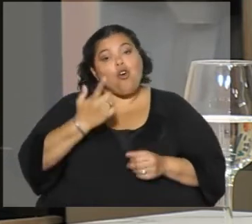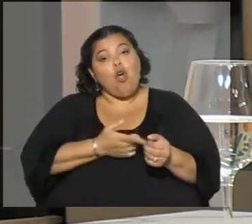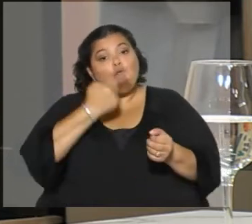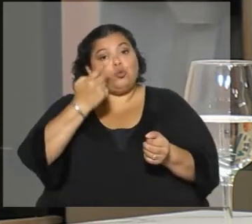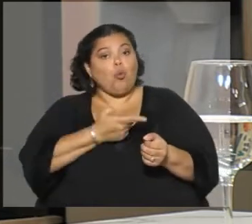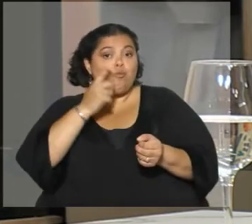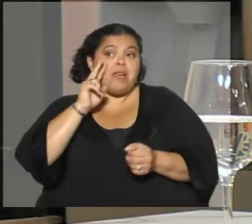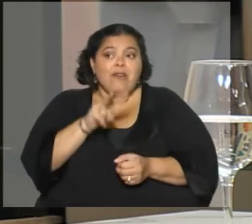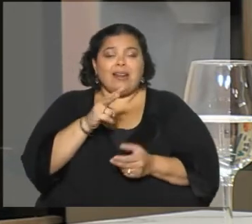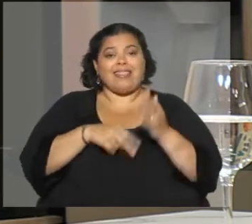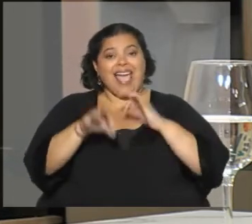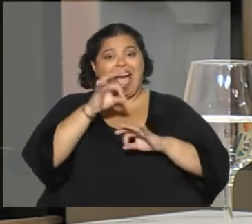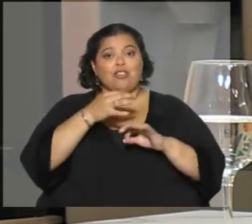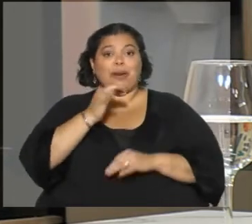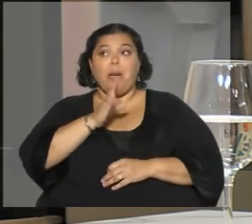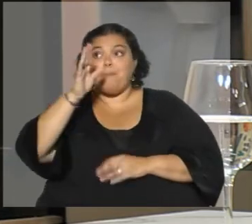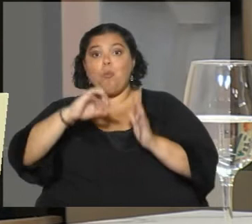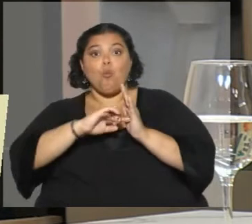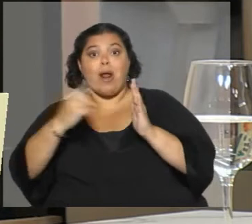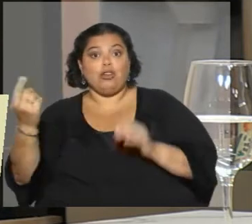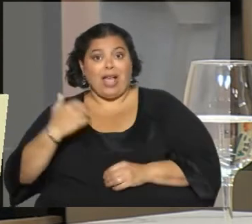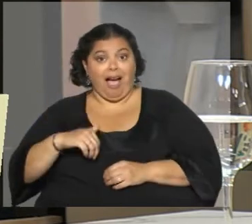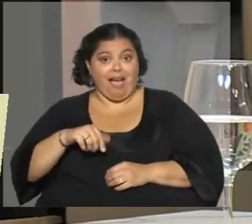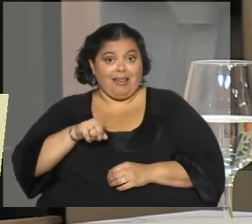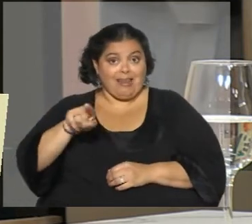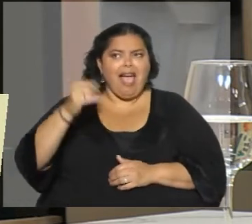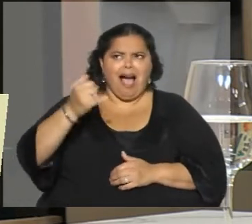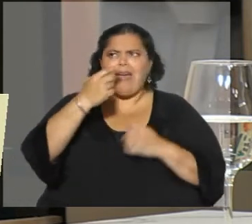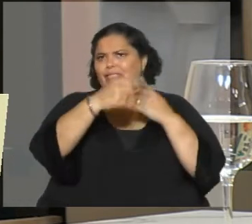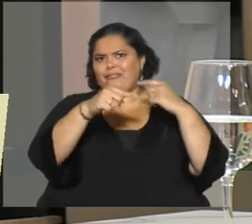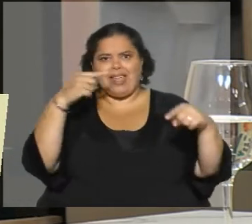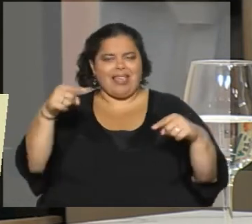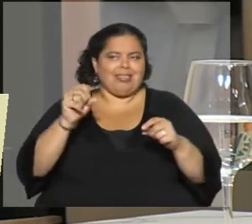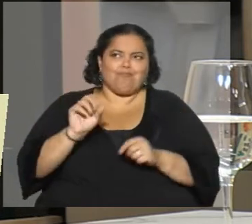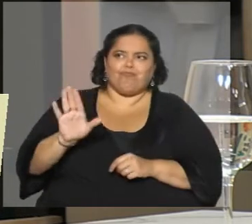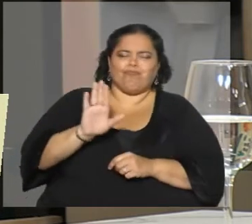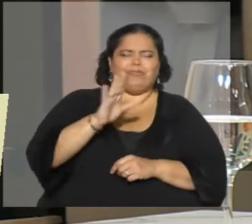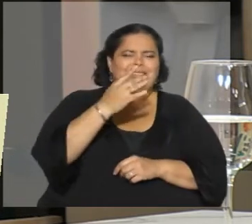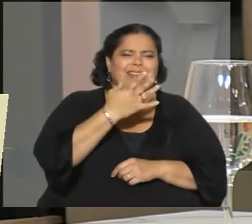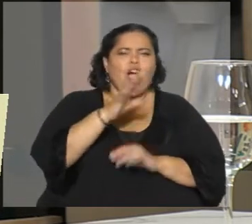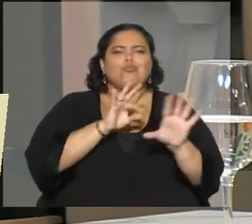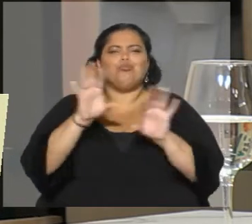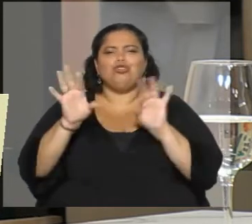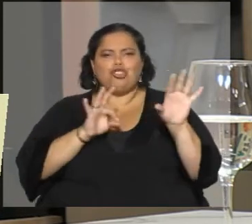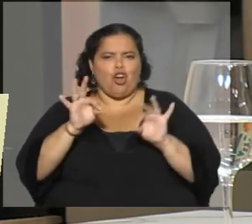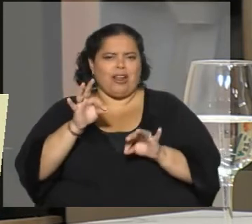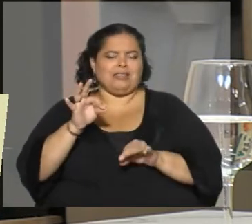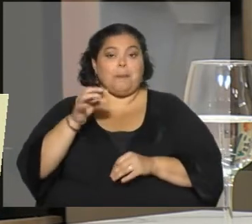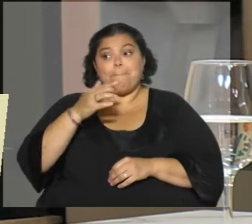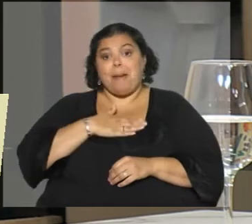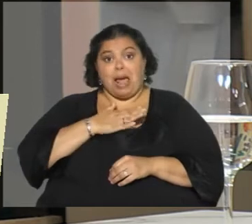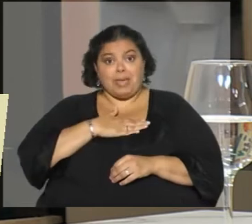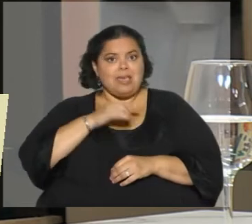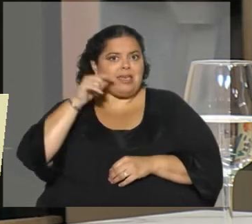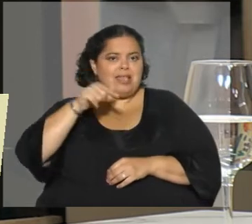teatro quizás cruzamos la orilla y lo vemos en buenos aires aunque hay un teatro también ander muy interesante y a carmen todo lo tenemos bueno algo fue para mí una